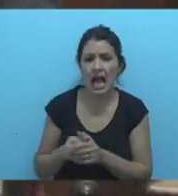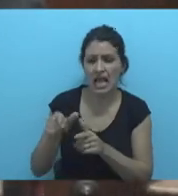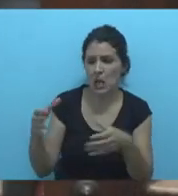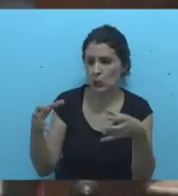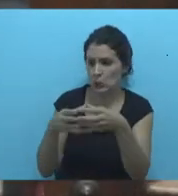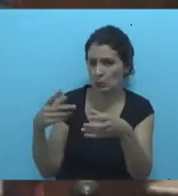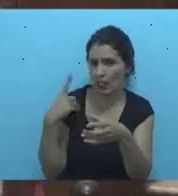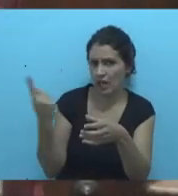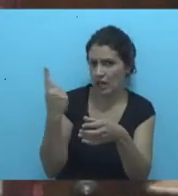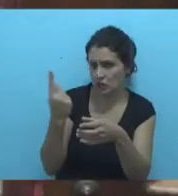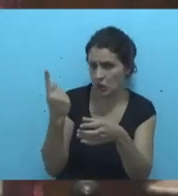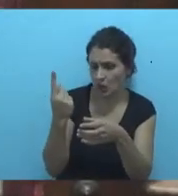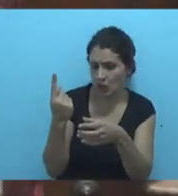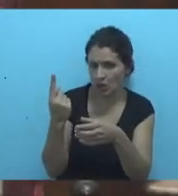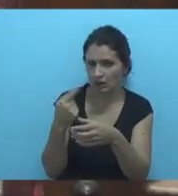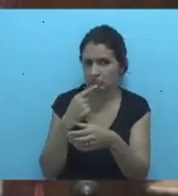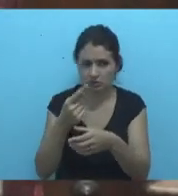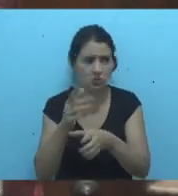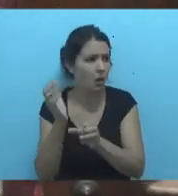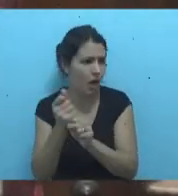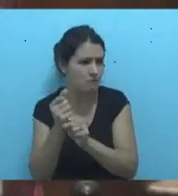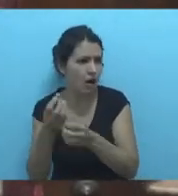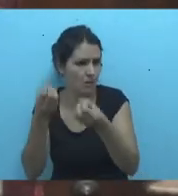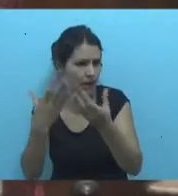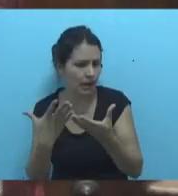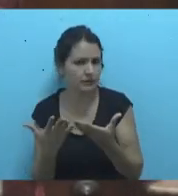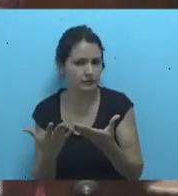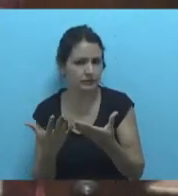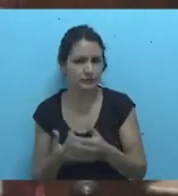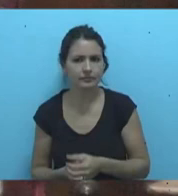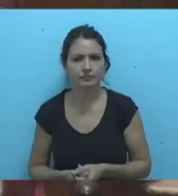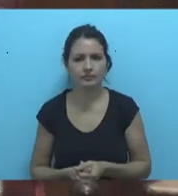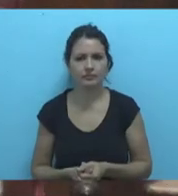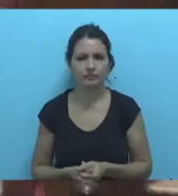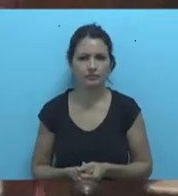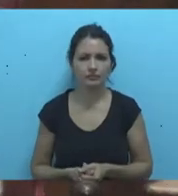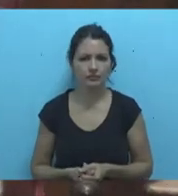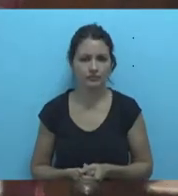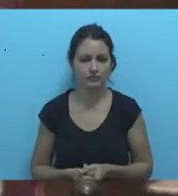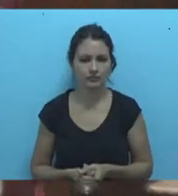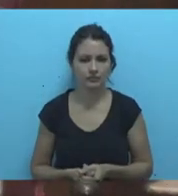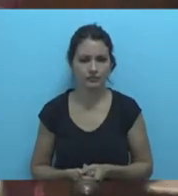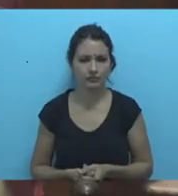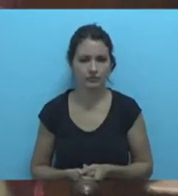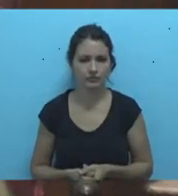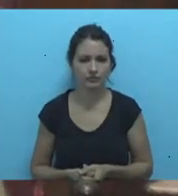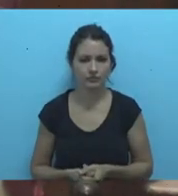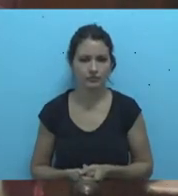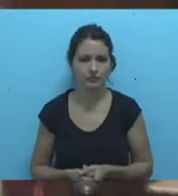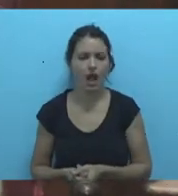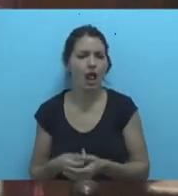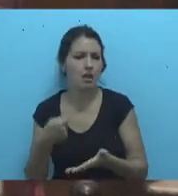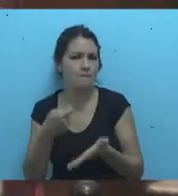personas vinculadas al directorio, parecería de que se está llevando adelante una actividad que garantizaría no solamente el pago de